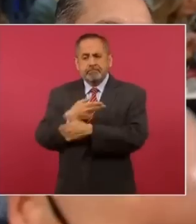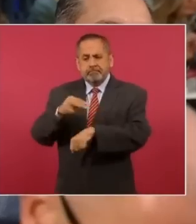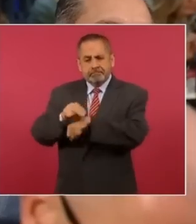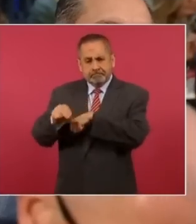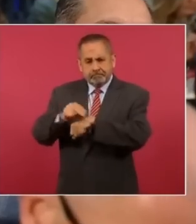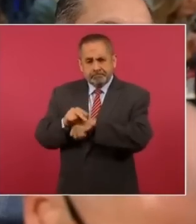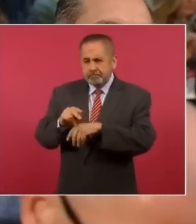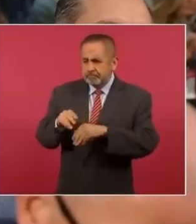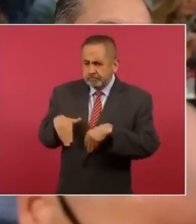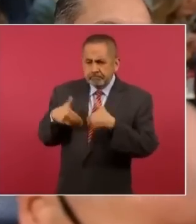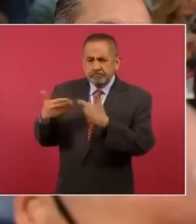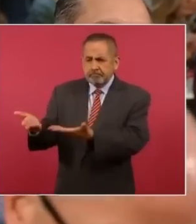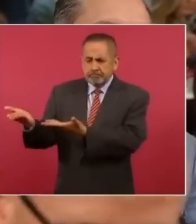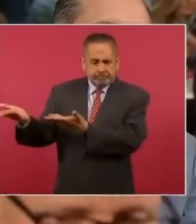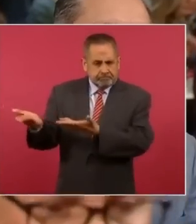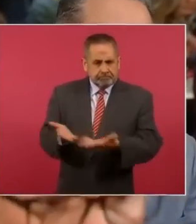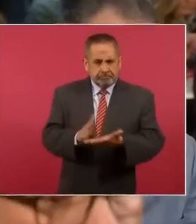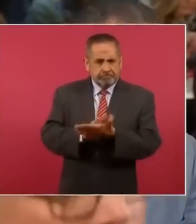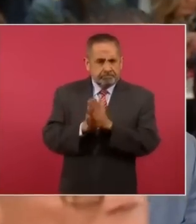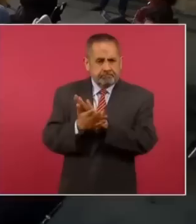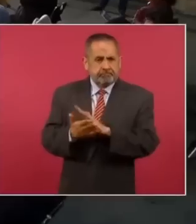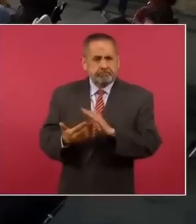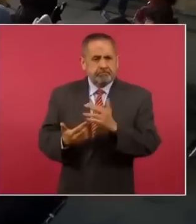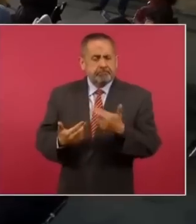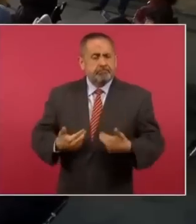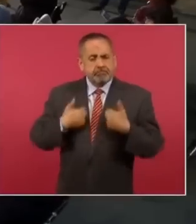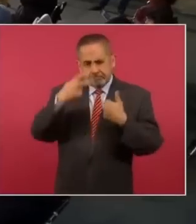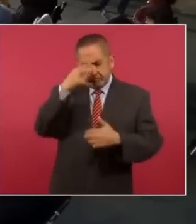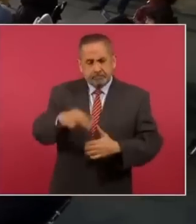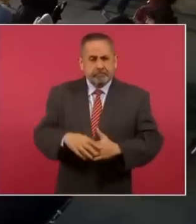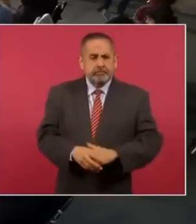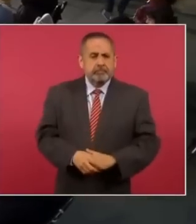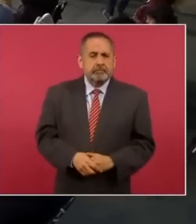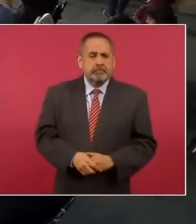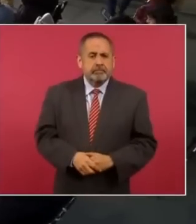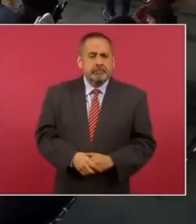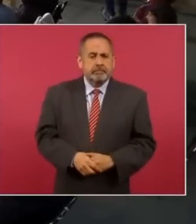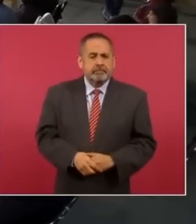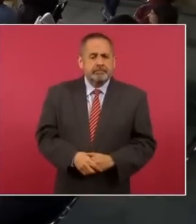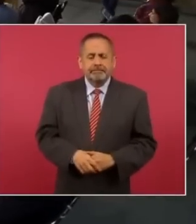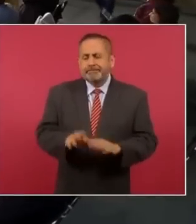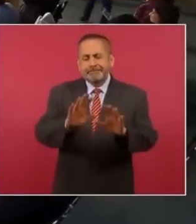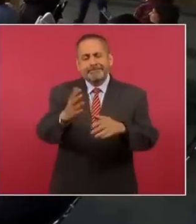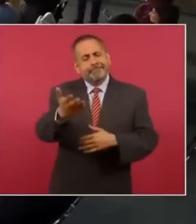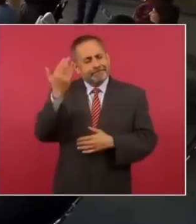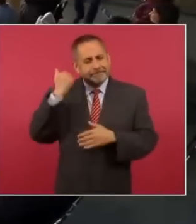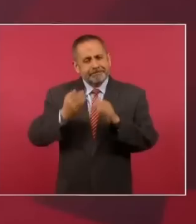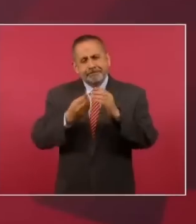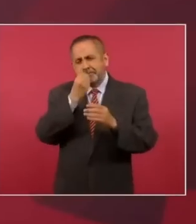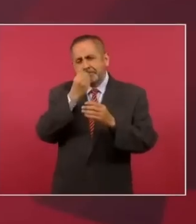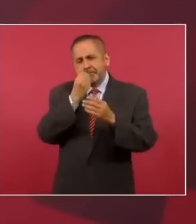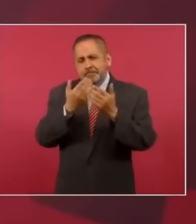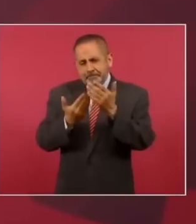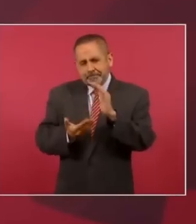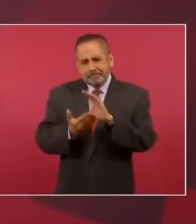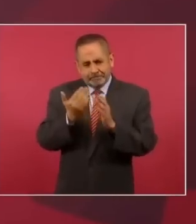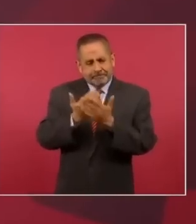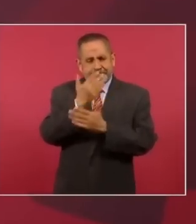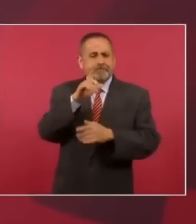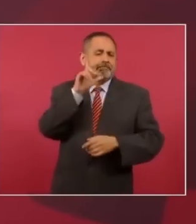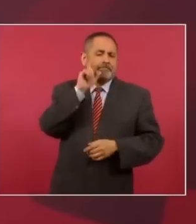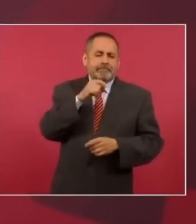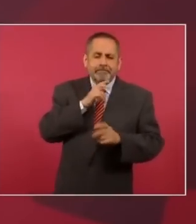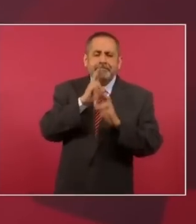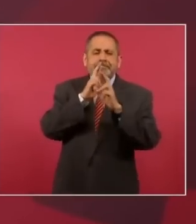les ofrecería la nacionalidad mexicana? Vamos a desayunar ya y mañana hablamos, contestamos sobre